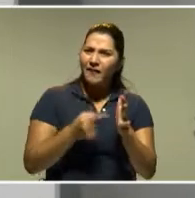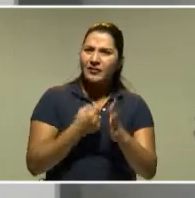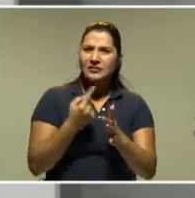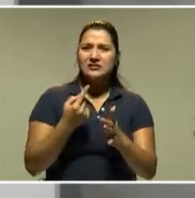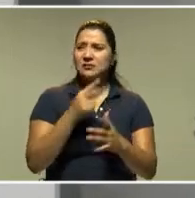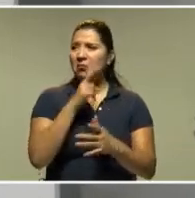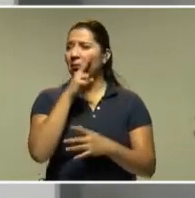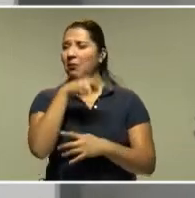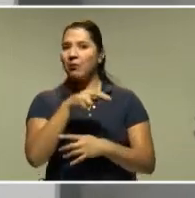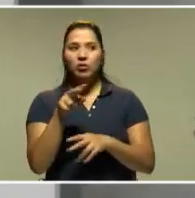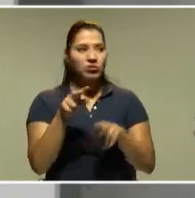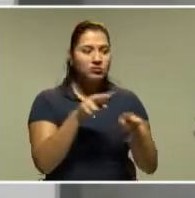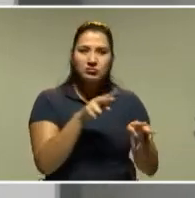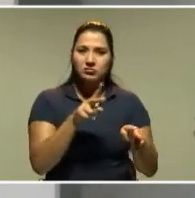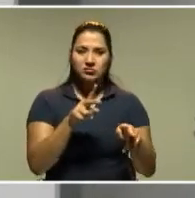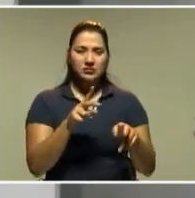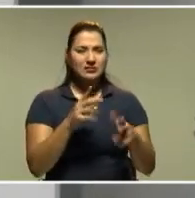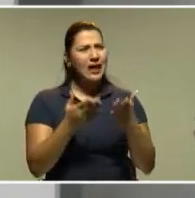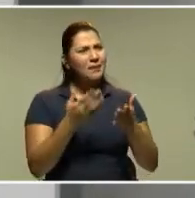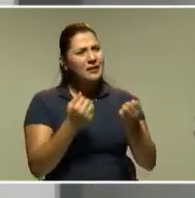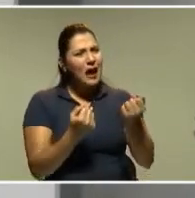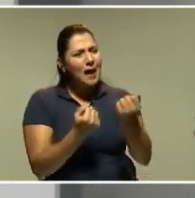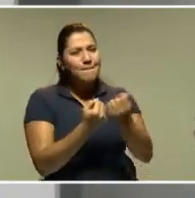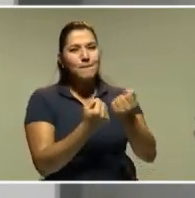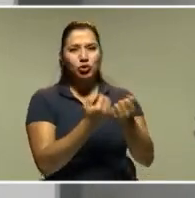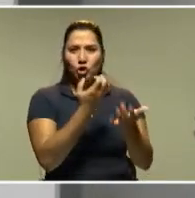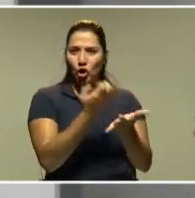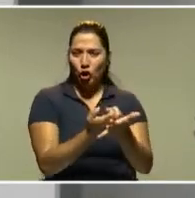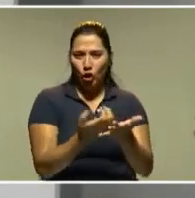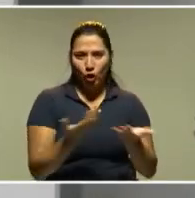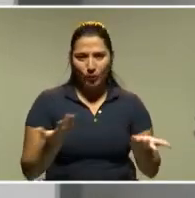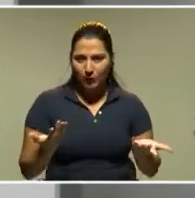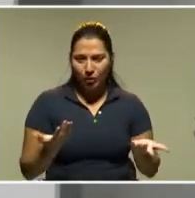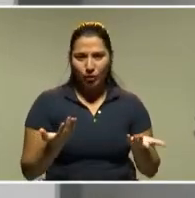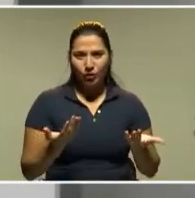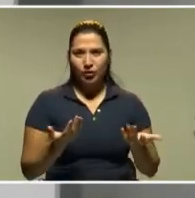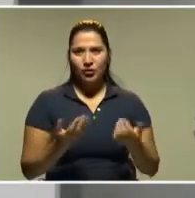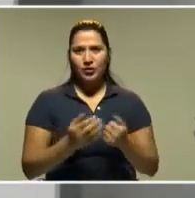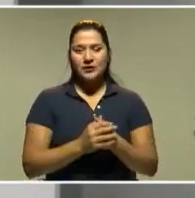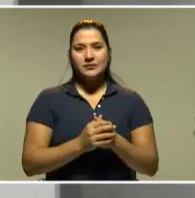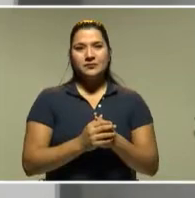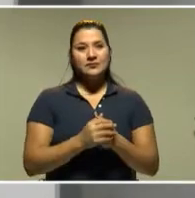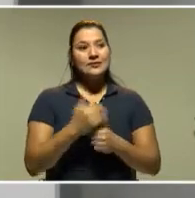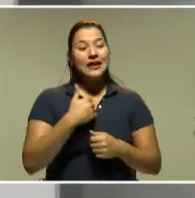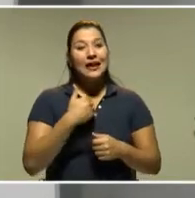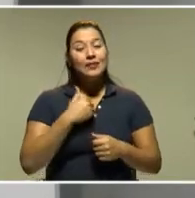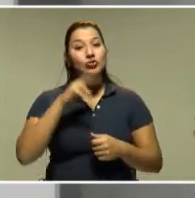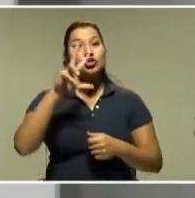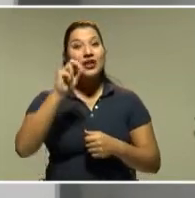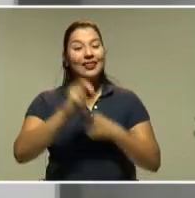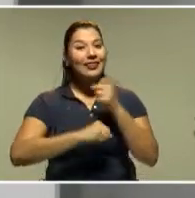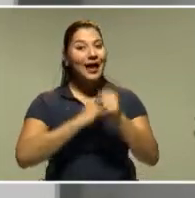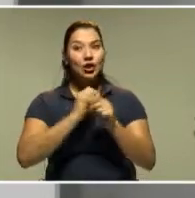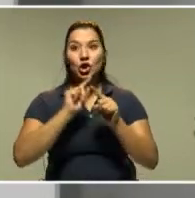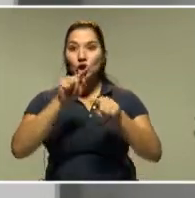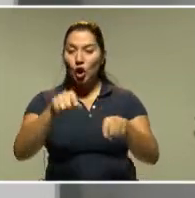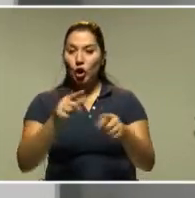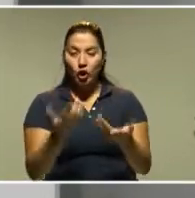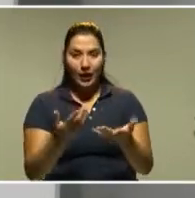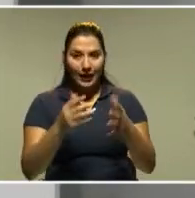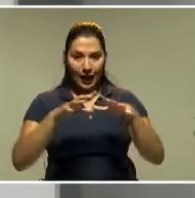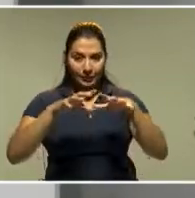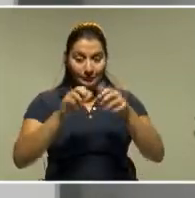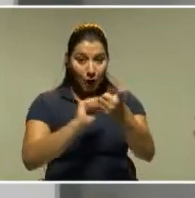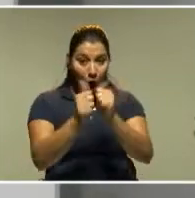apoyo económico y no estaríamos hablando de tener más de 3 décadas de no ir a unas Olimpiadas con boxeo. Claro. Podríamos tener no